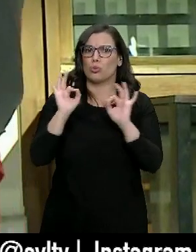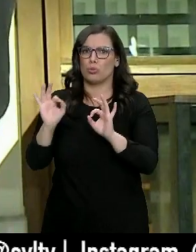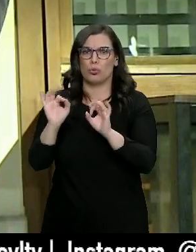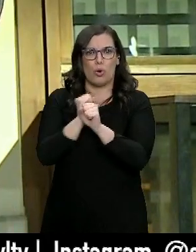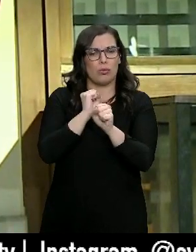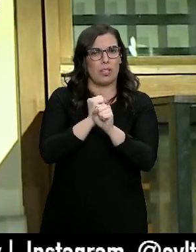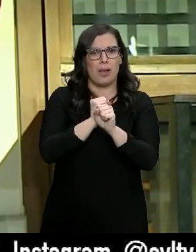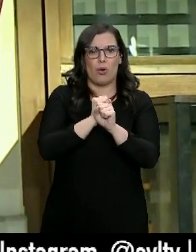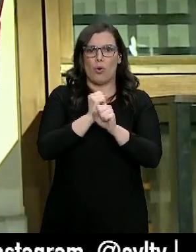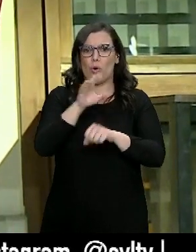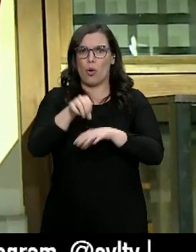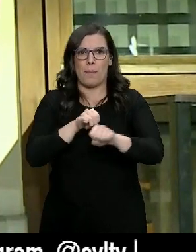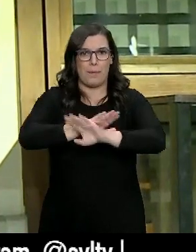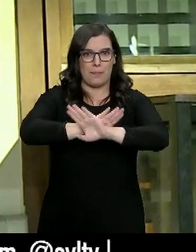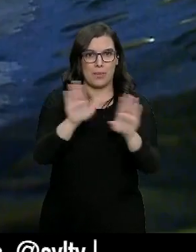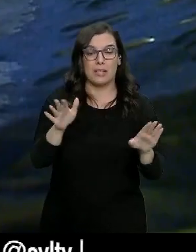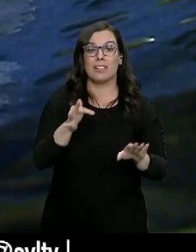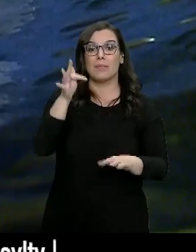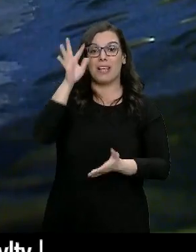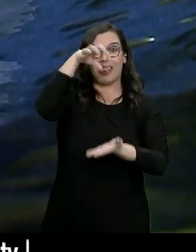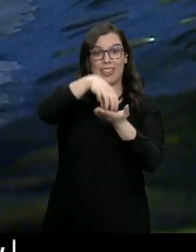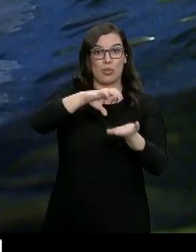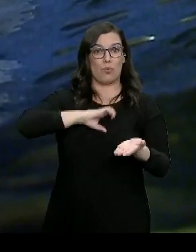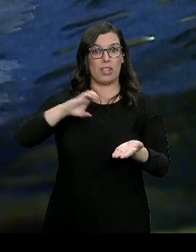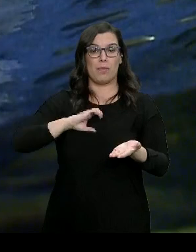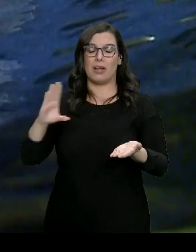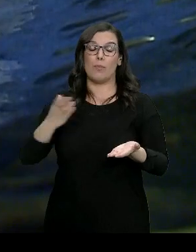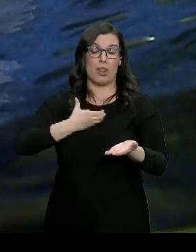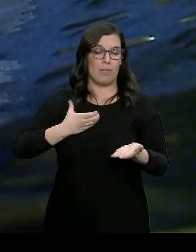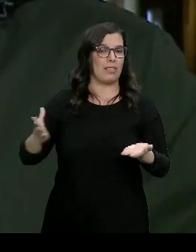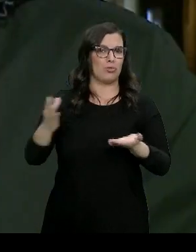más. Además, cierra todas sus instalaciones municipales.